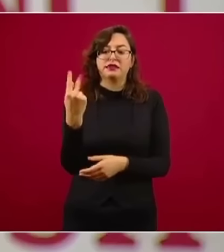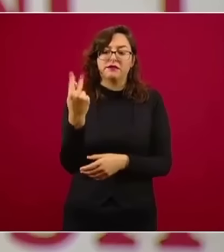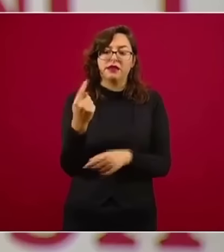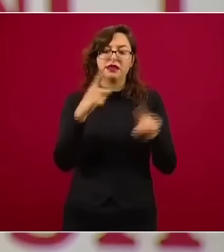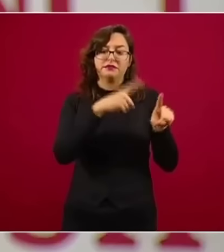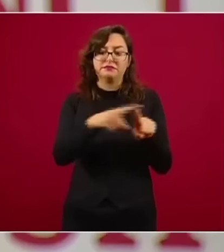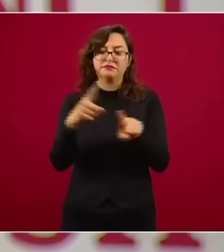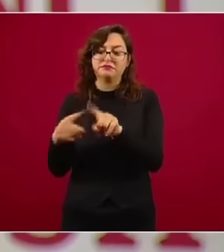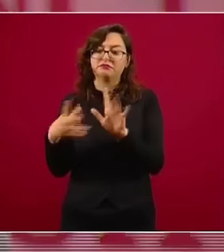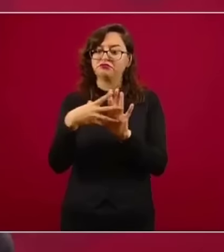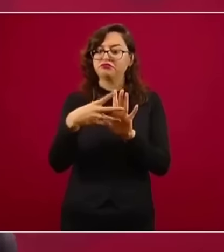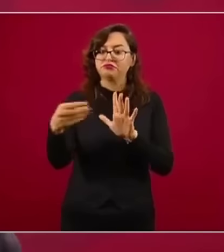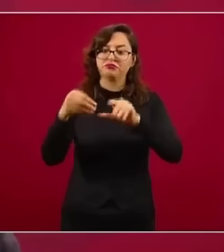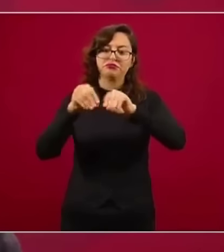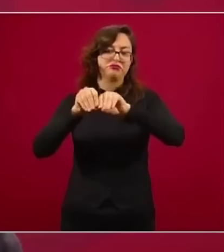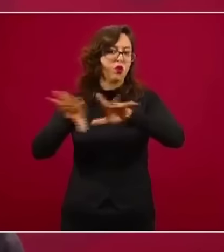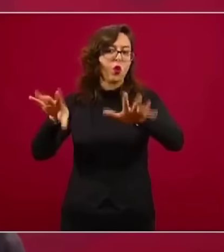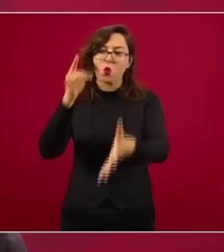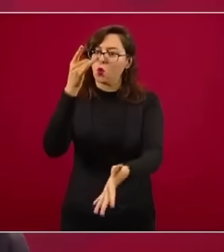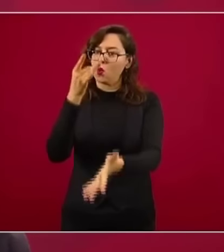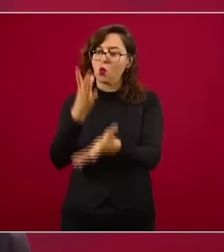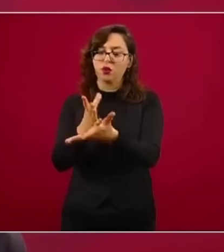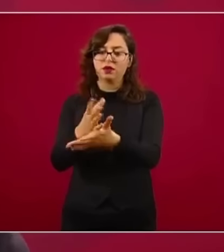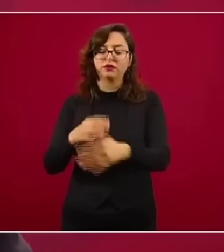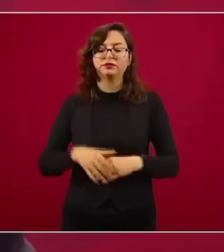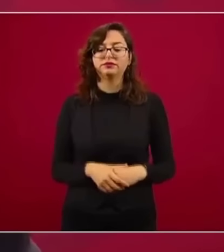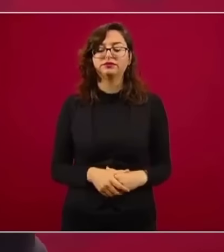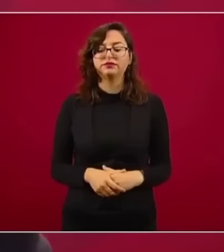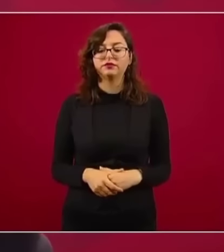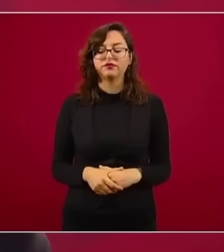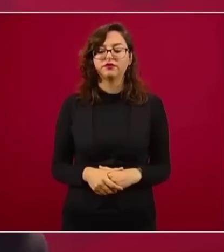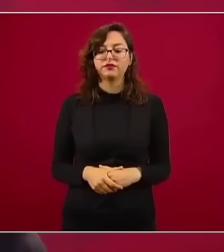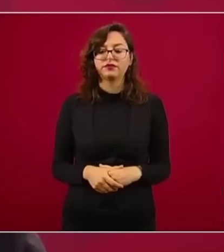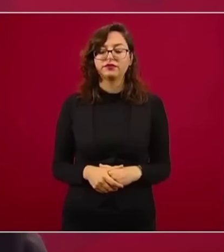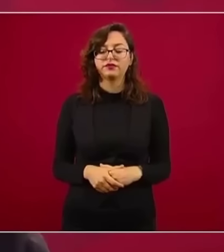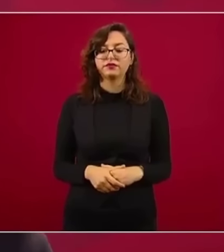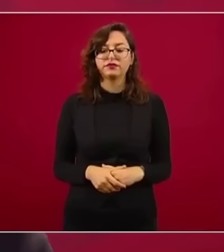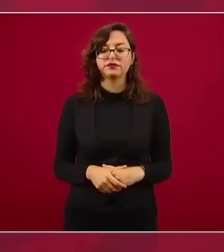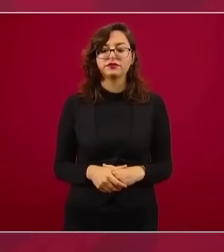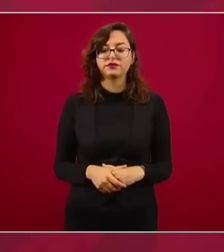ellos exclusivamente transmitan. Tenemos nuevos